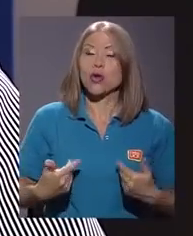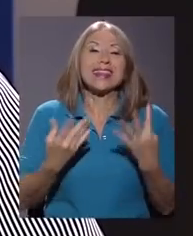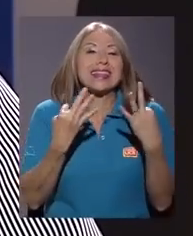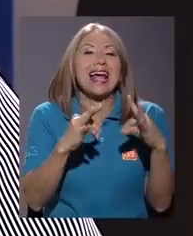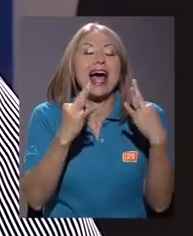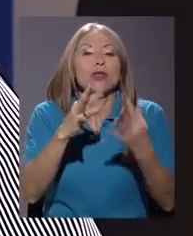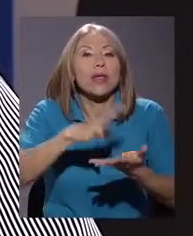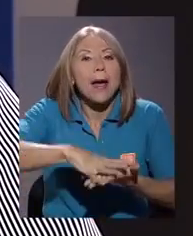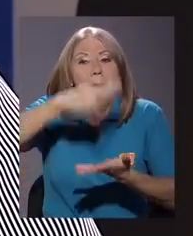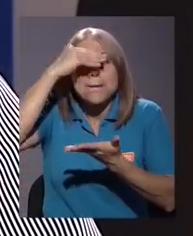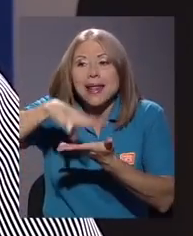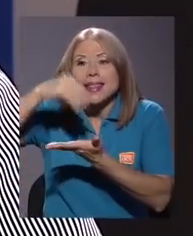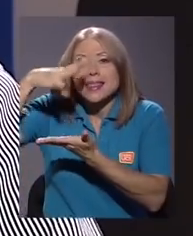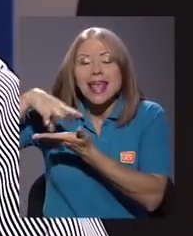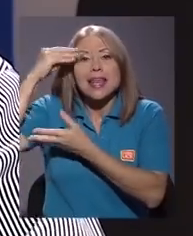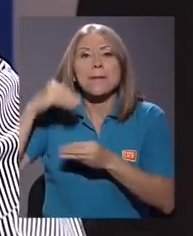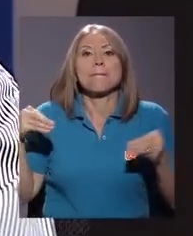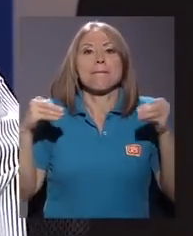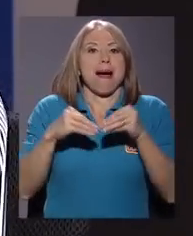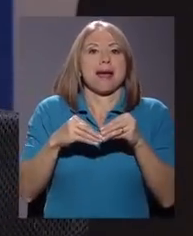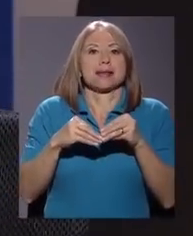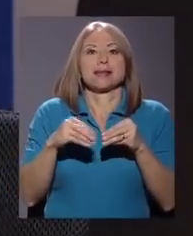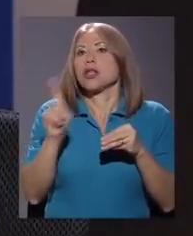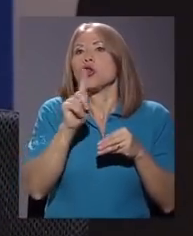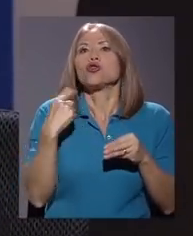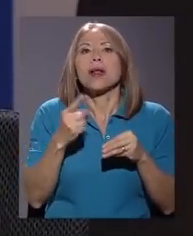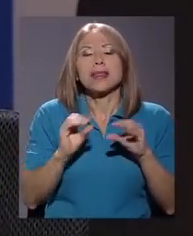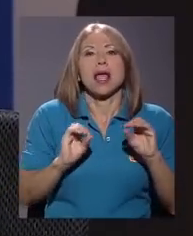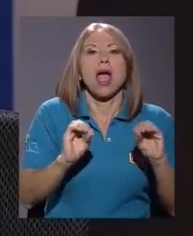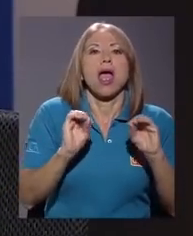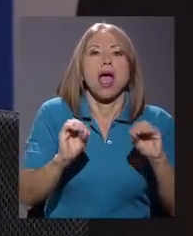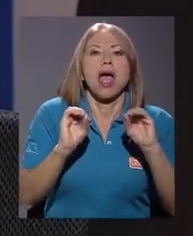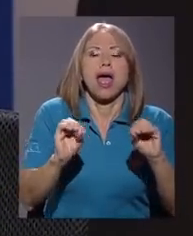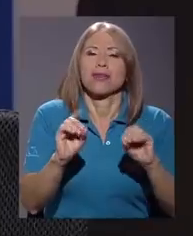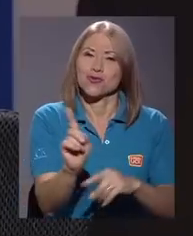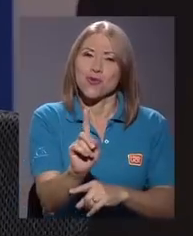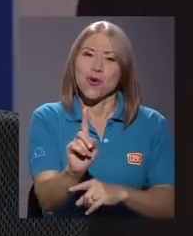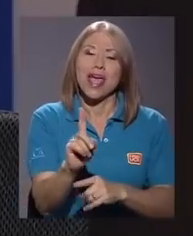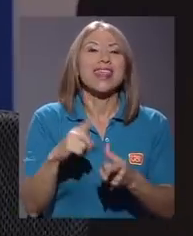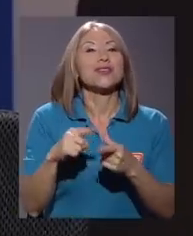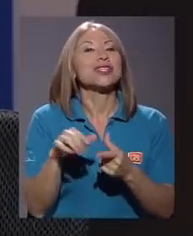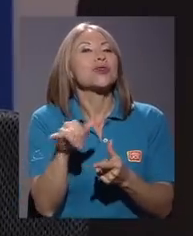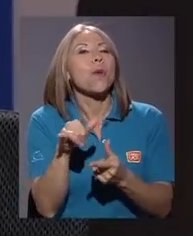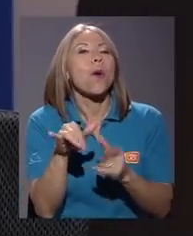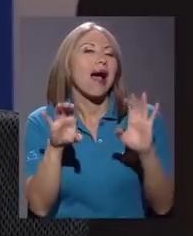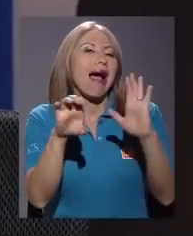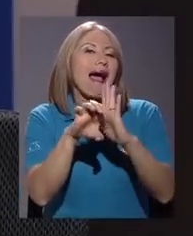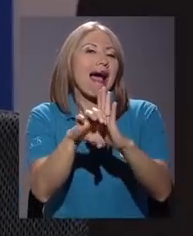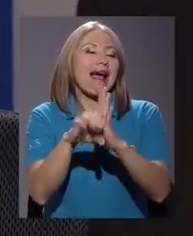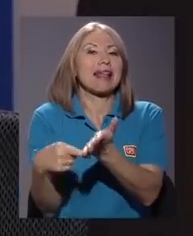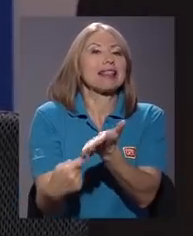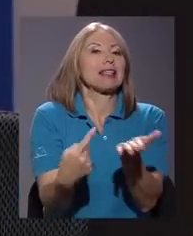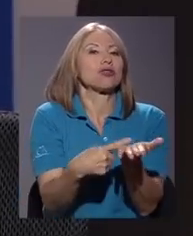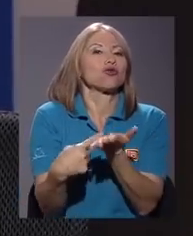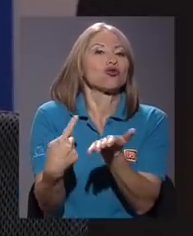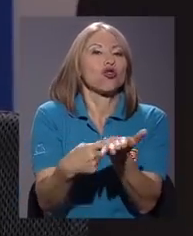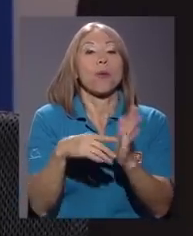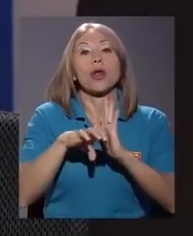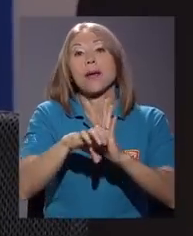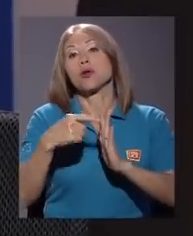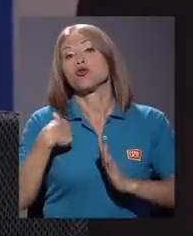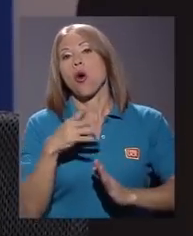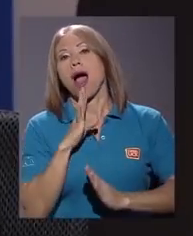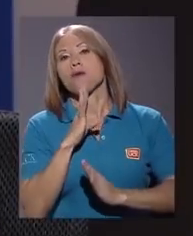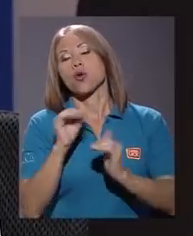que enseño Y entonces se vuelve más bien como una como una discusión es como tener una conversación con alguien que uno no es